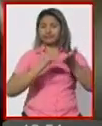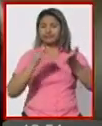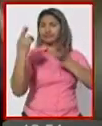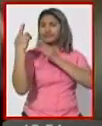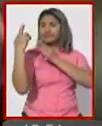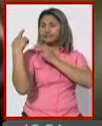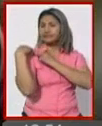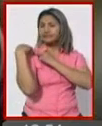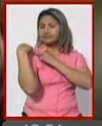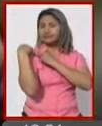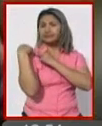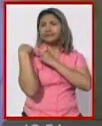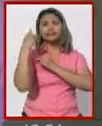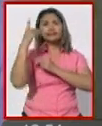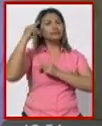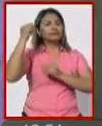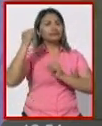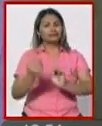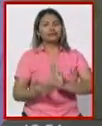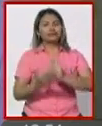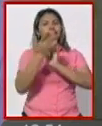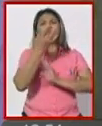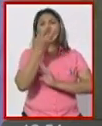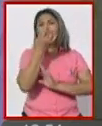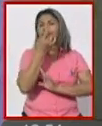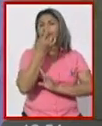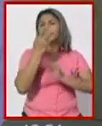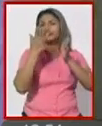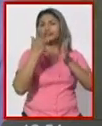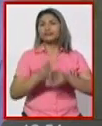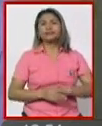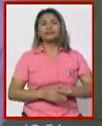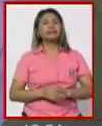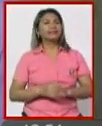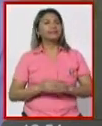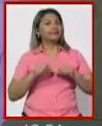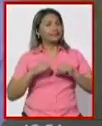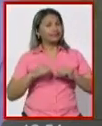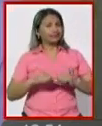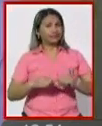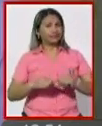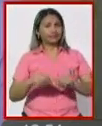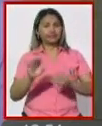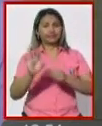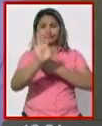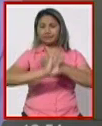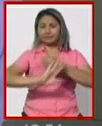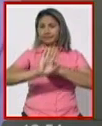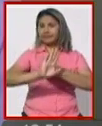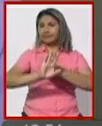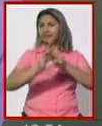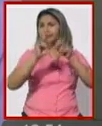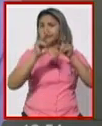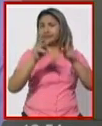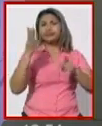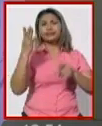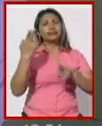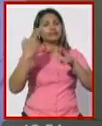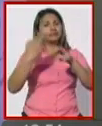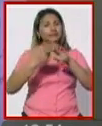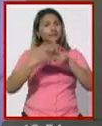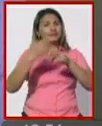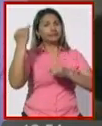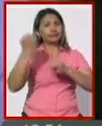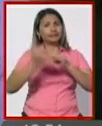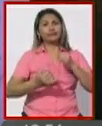irresponsable por el gobierno de no enfrentar al narcotráfico, de actuar en el marco de la impunidad y de la protección a esta clase de hechos. Y lo digo con nombre y